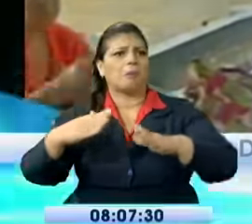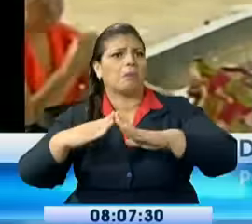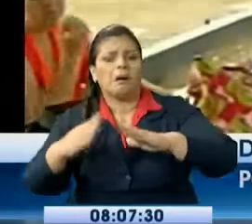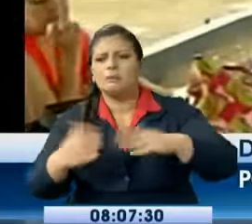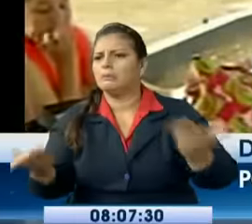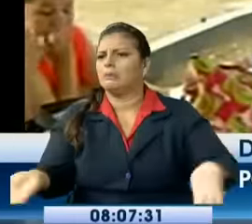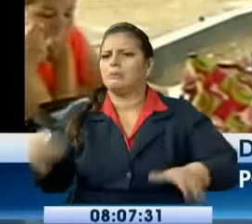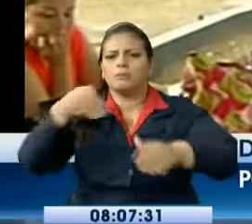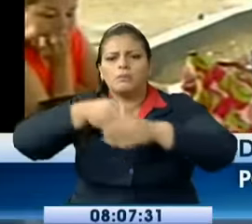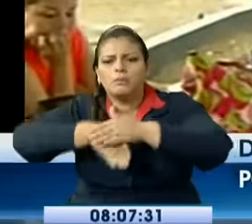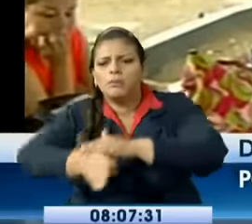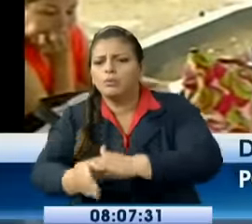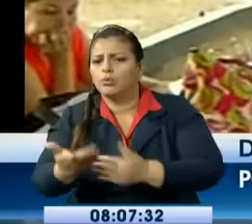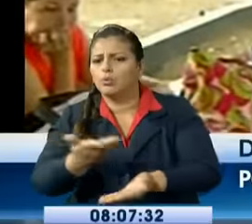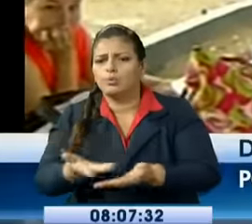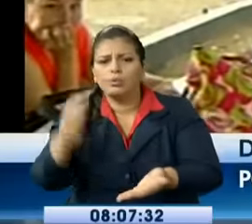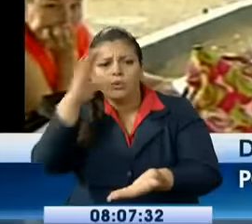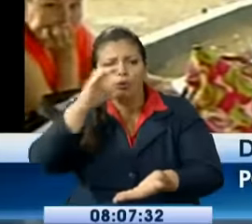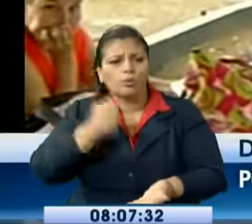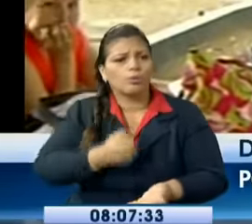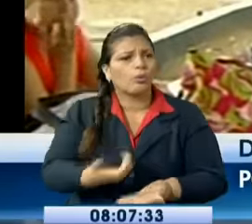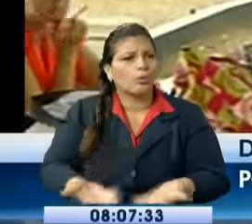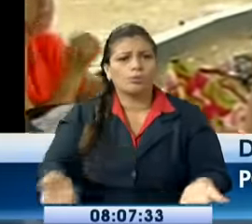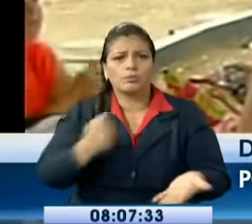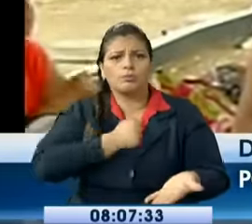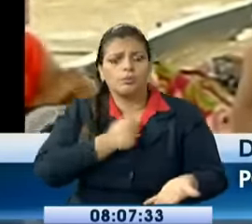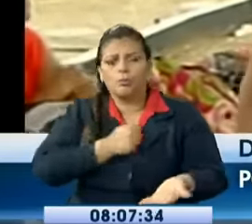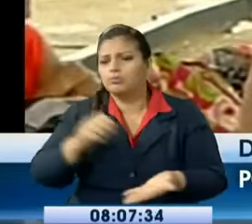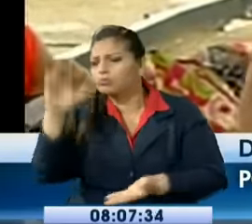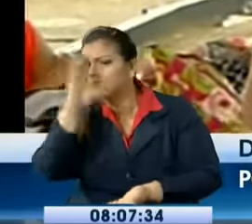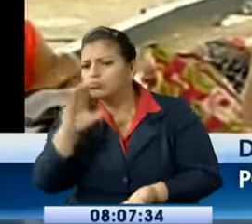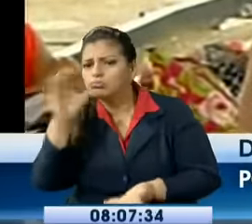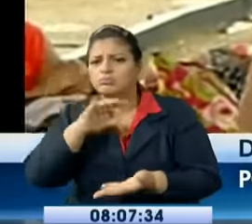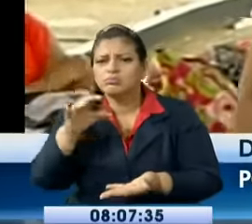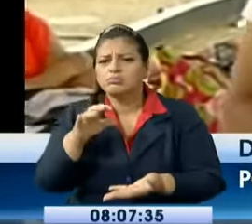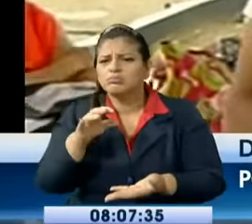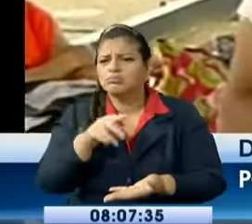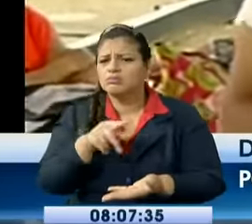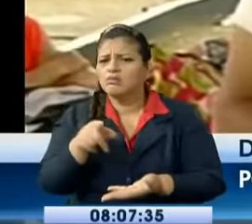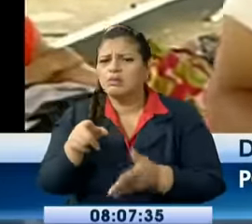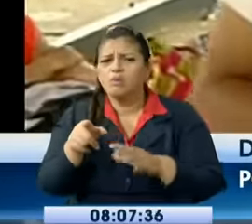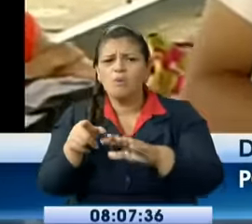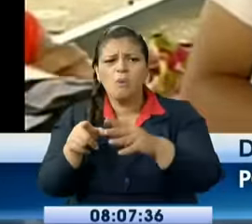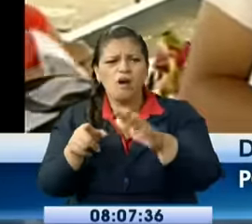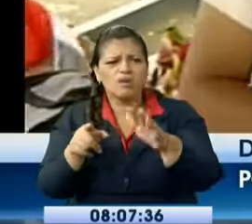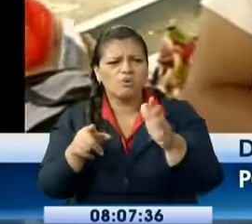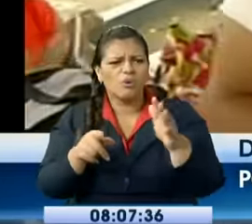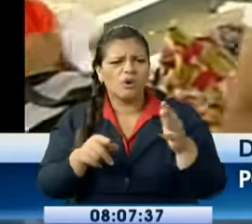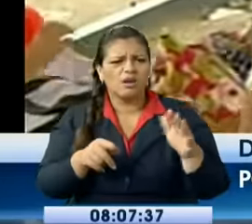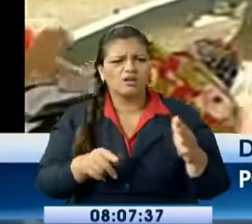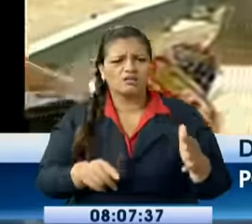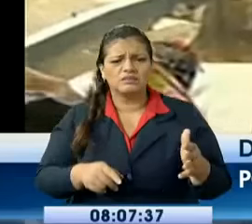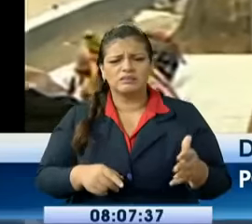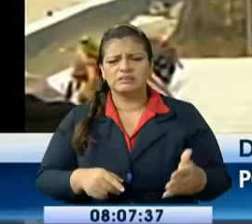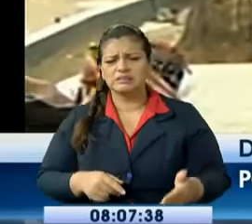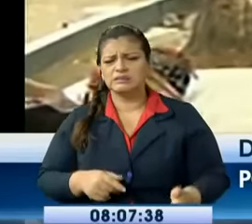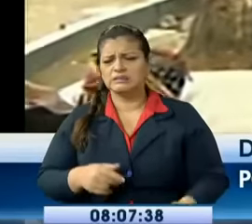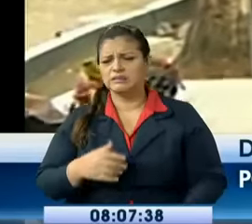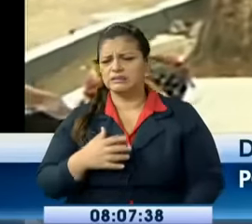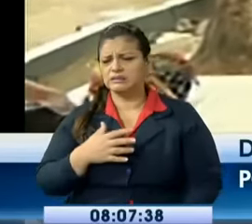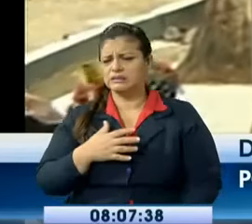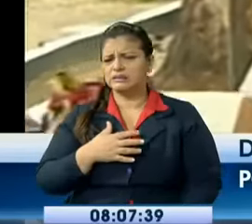por personas que ingresaron de manera inescrupulosa. Y como lo reitero, ellos expresan que si se trataba de productos de primera necesidad